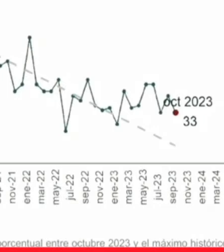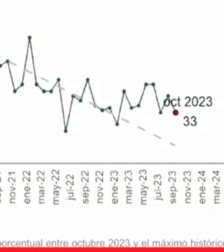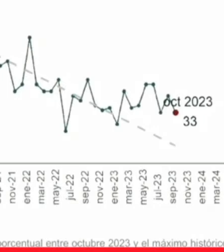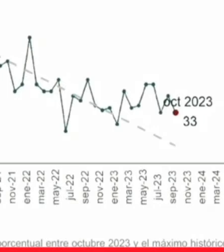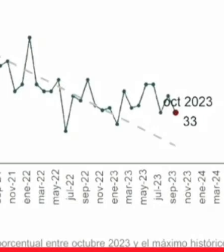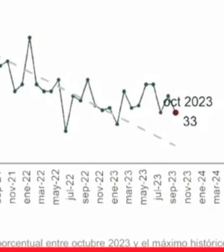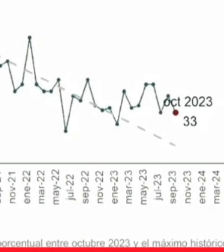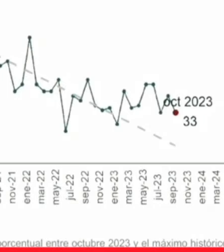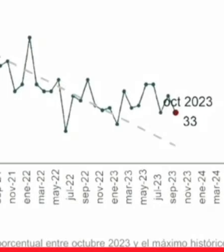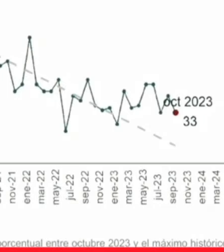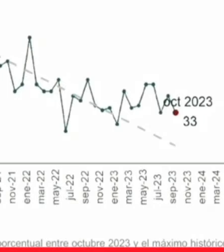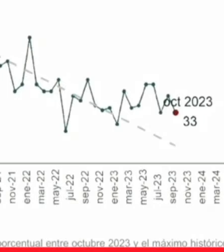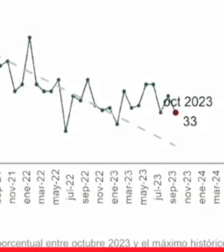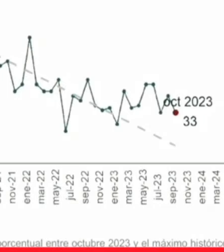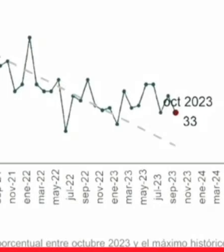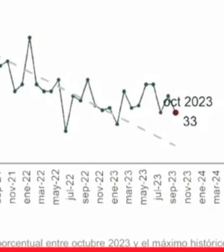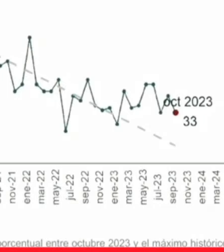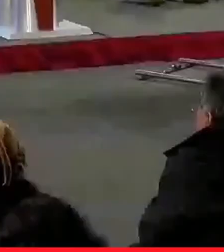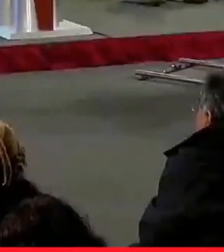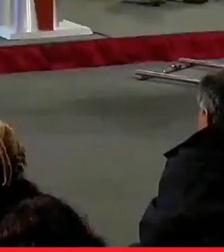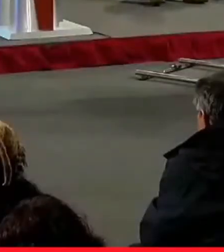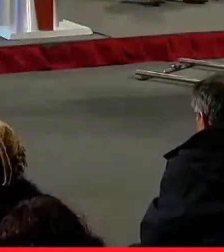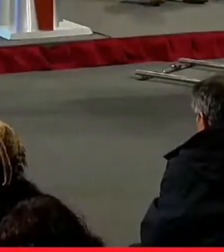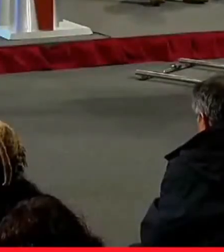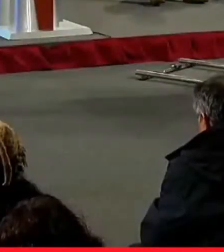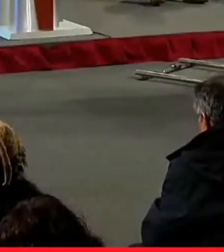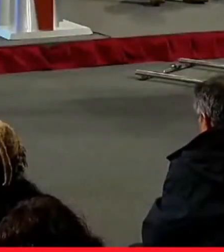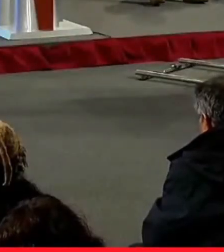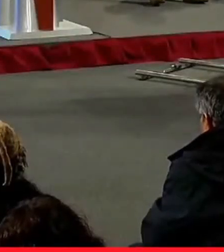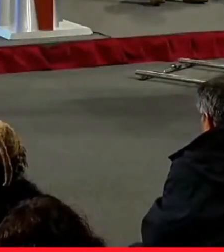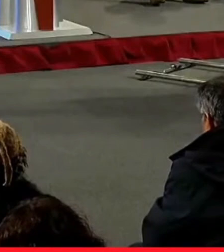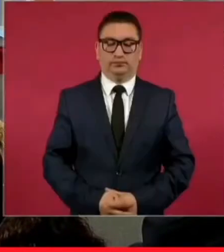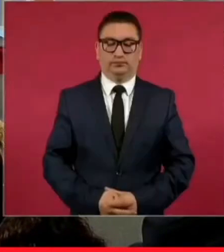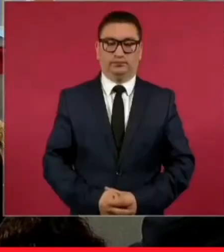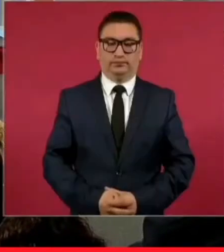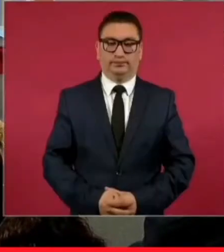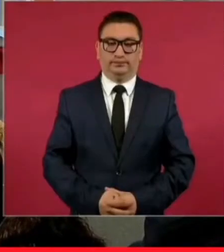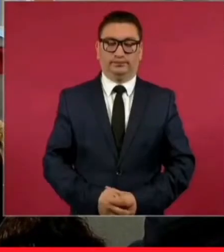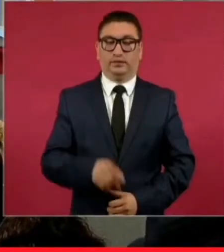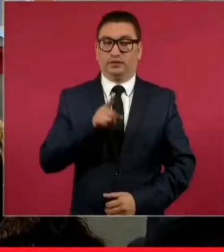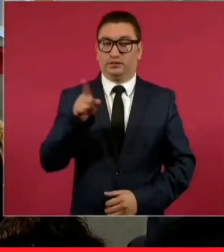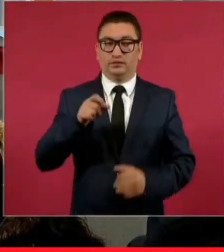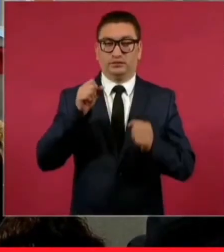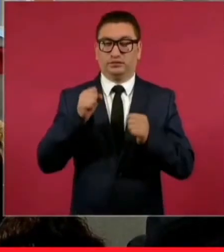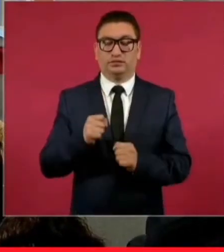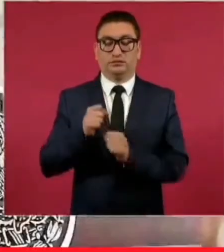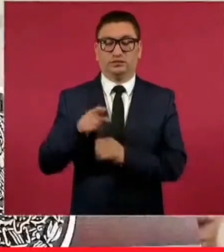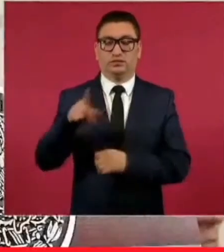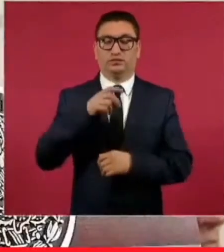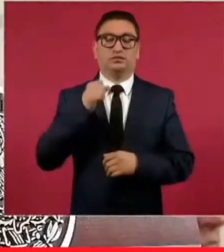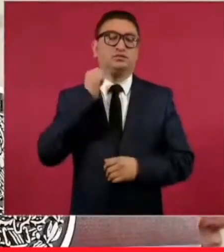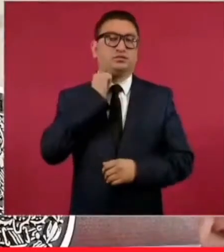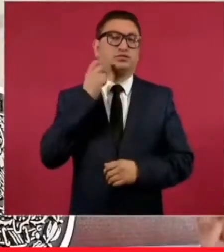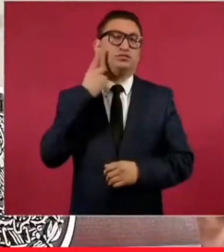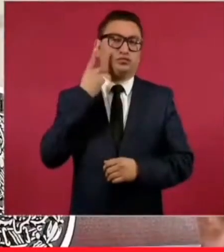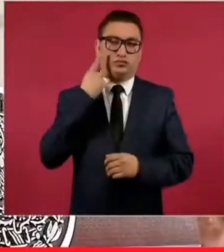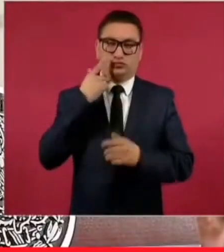Van a ser seguramente senadoras, diputadas del bloque conservador.